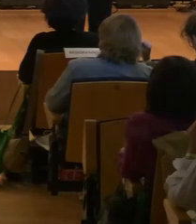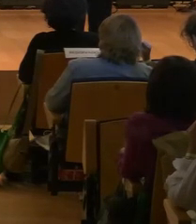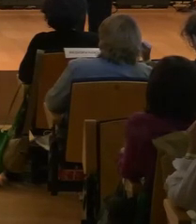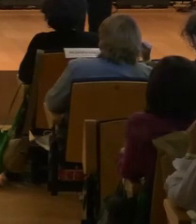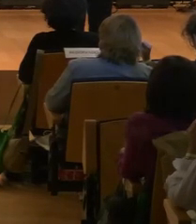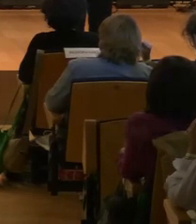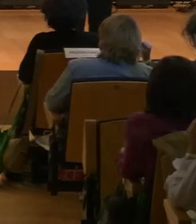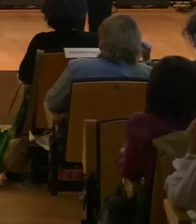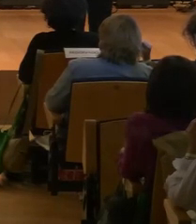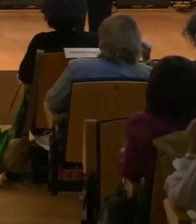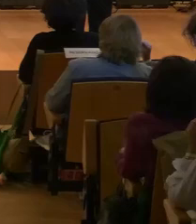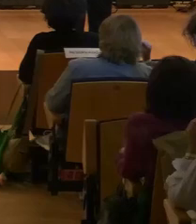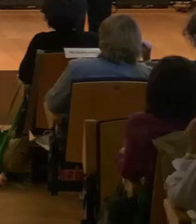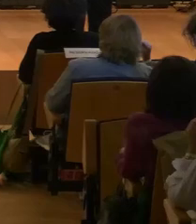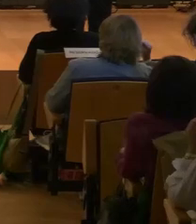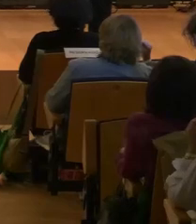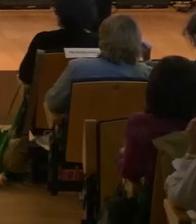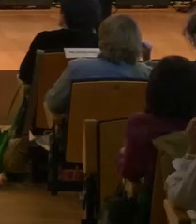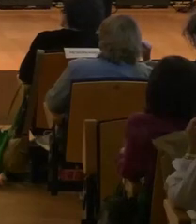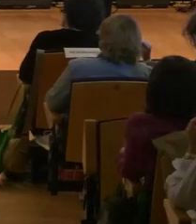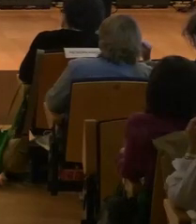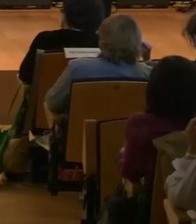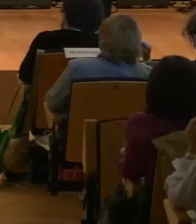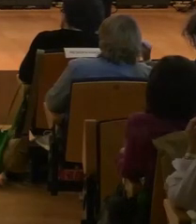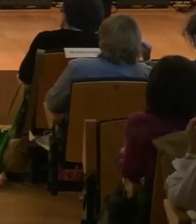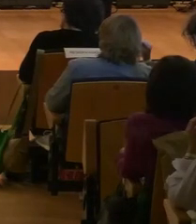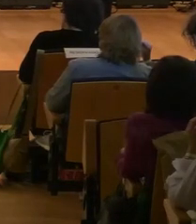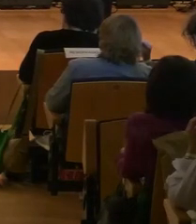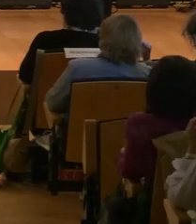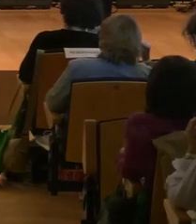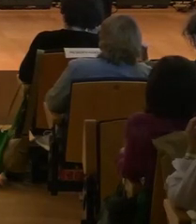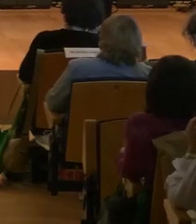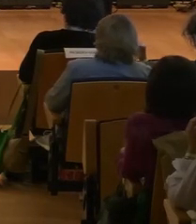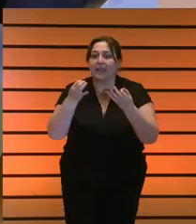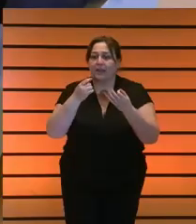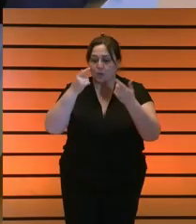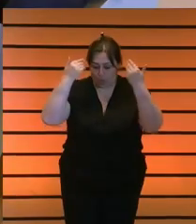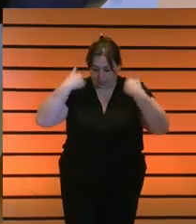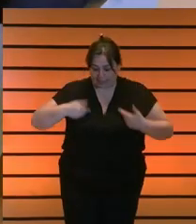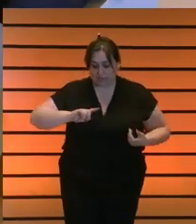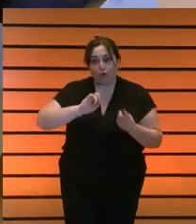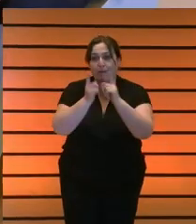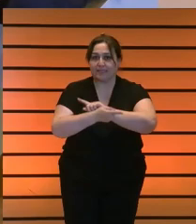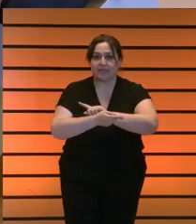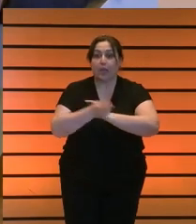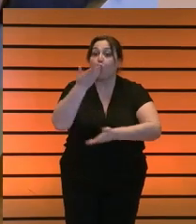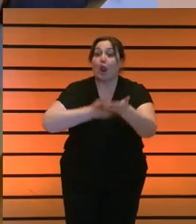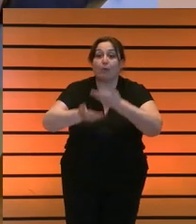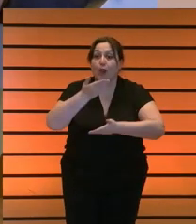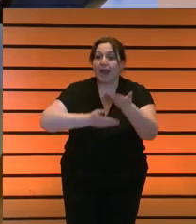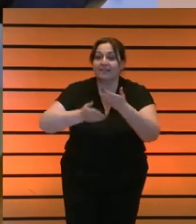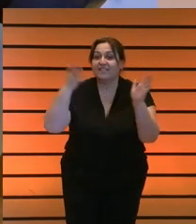que para comunicarnos con los proveedores de servicios pues hay que transformarse colaborar es transformarse